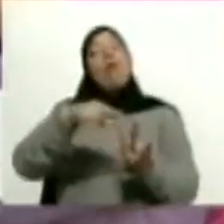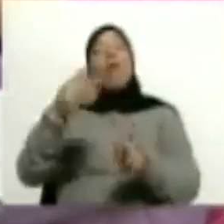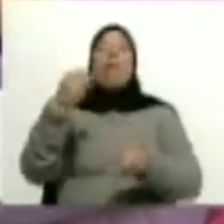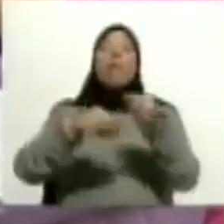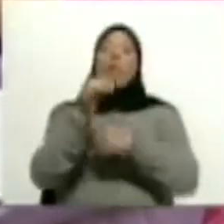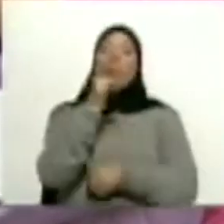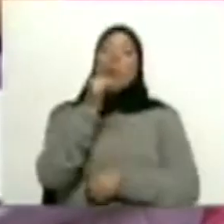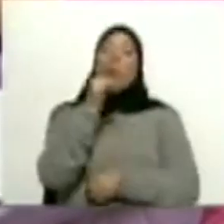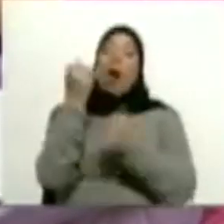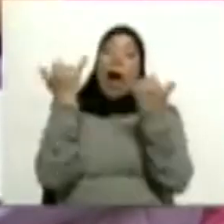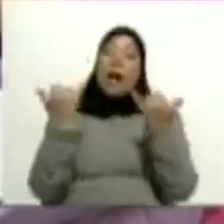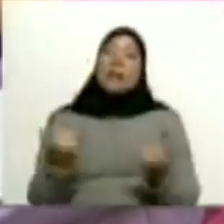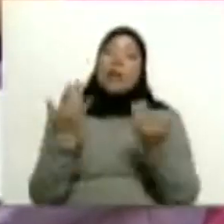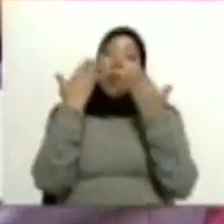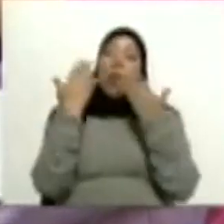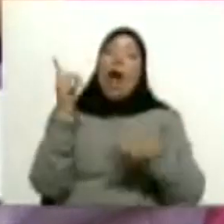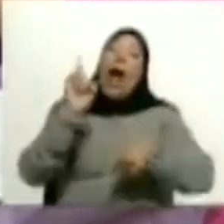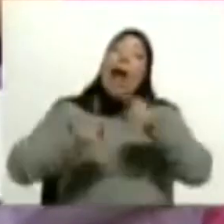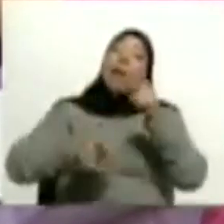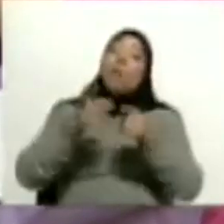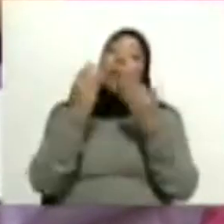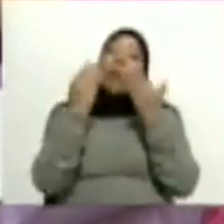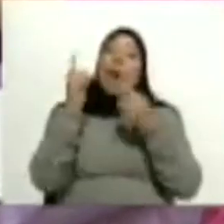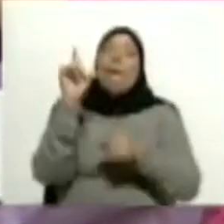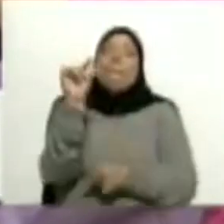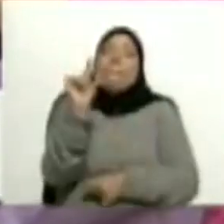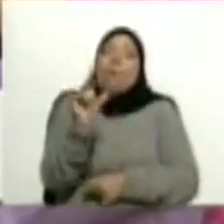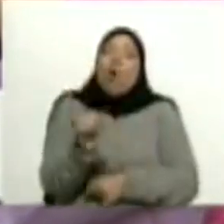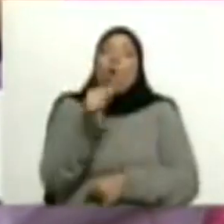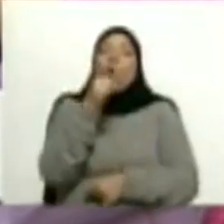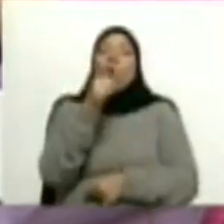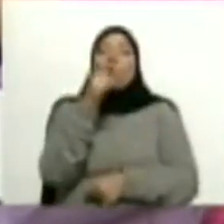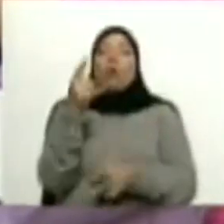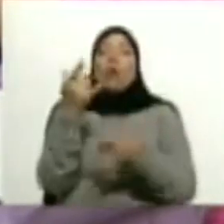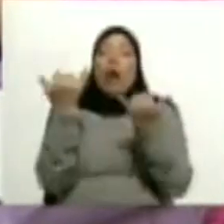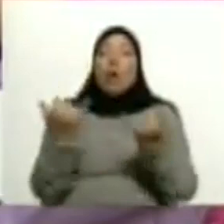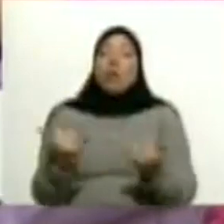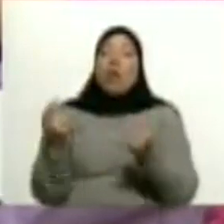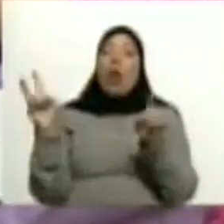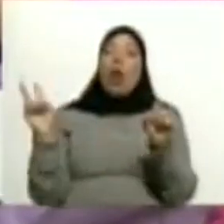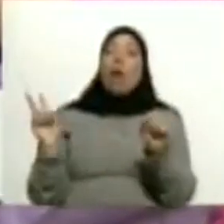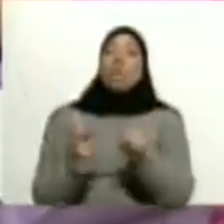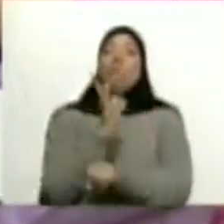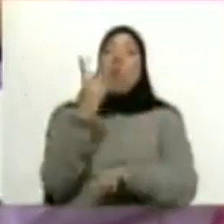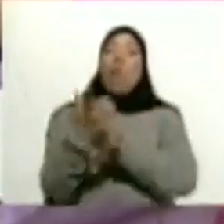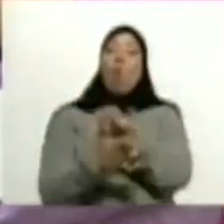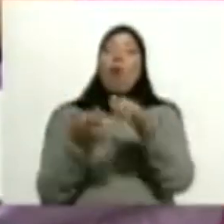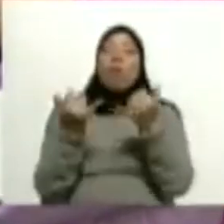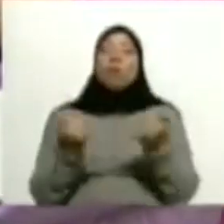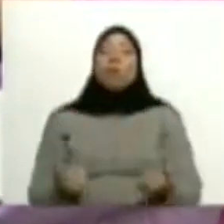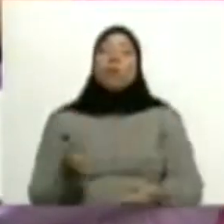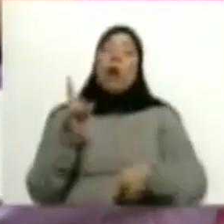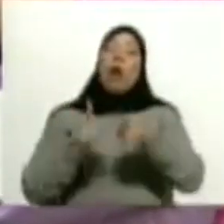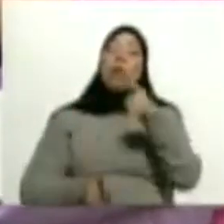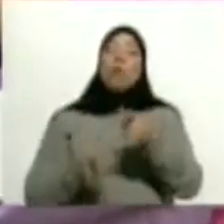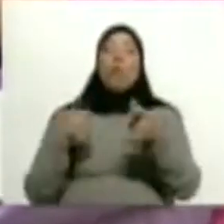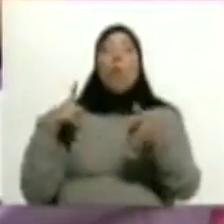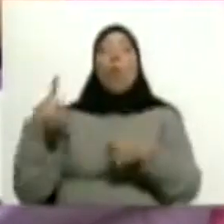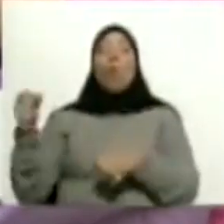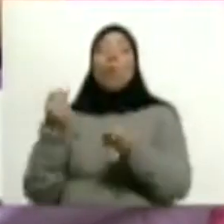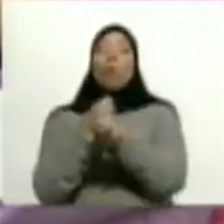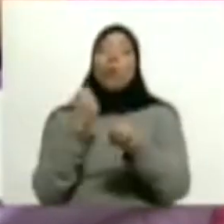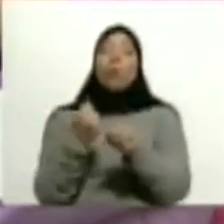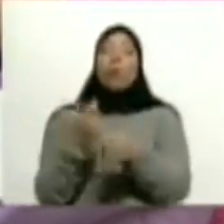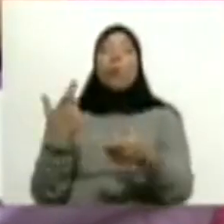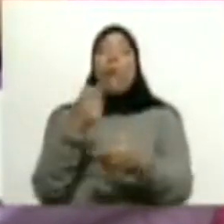mayoría, exceptuando algunos pocos elementos que insisten en la violencia, que insisten en hablar de salidas y de